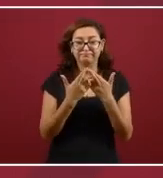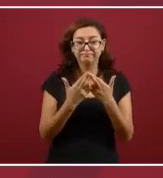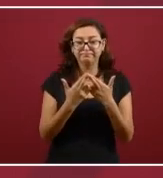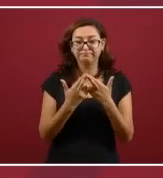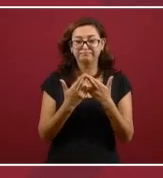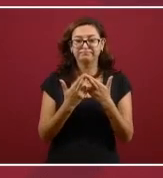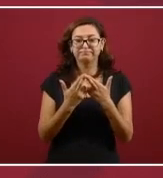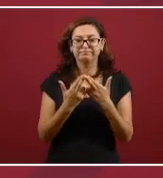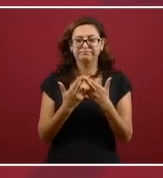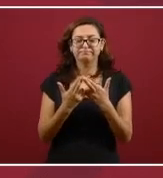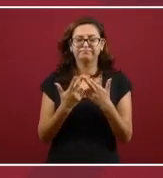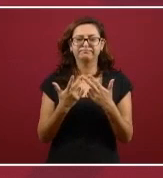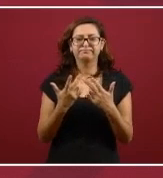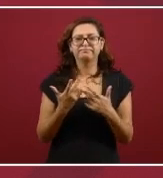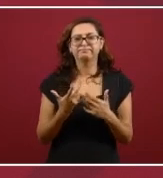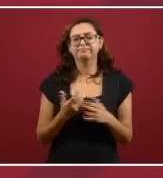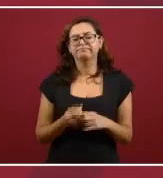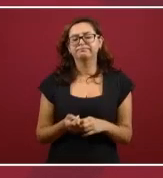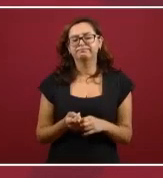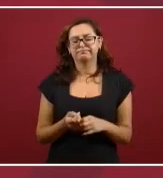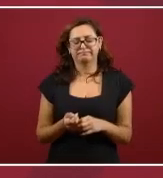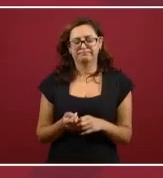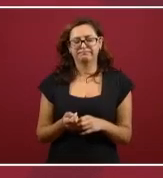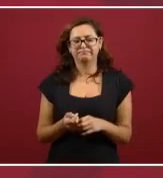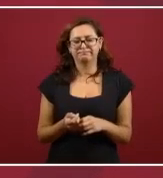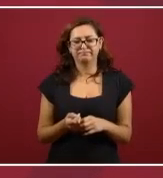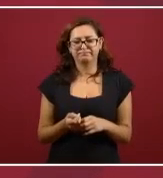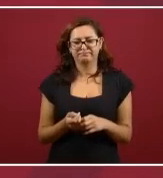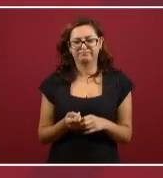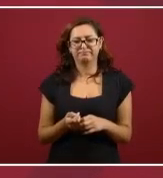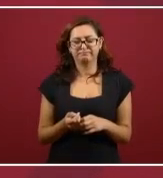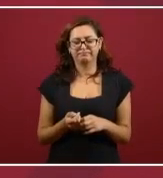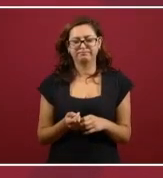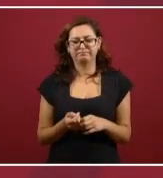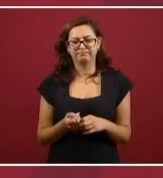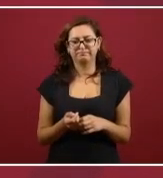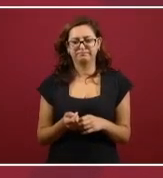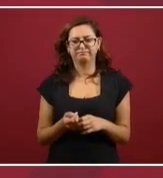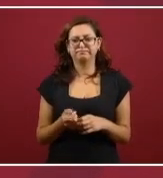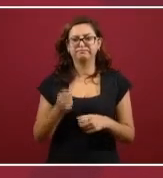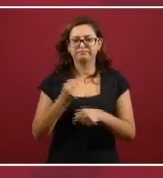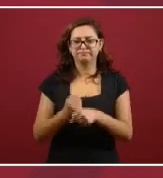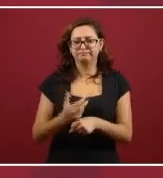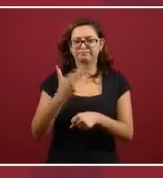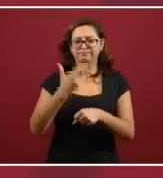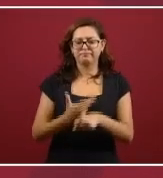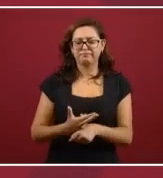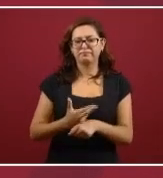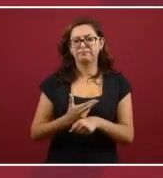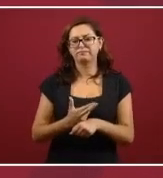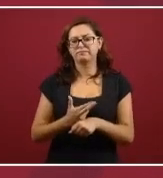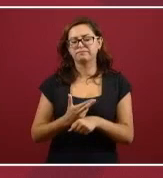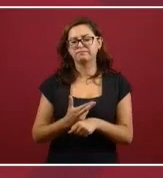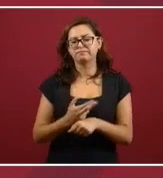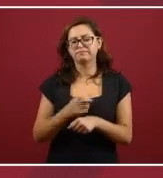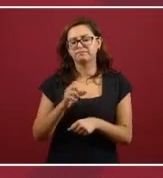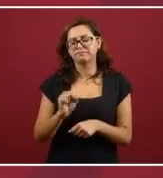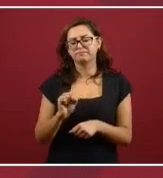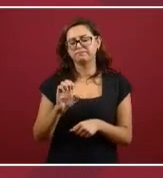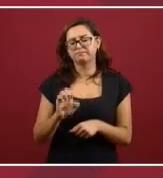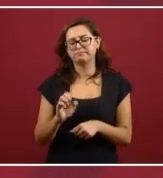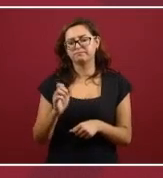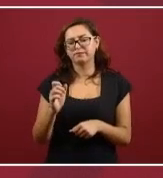que tuvieron el secretario de Relaciones Exteriores, la secretaria de